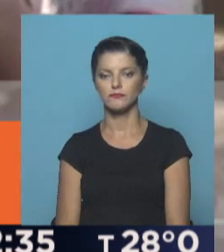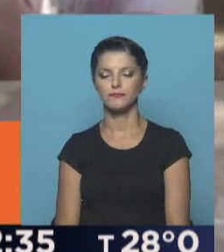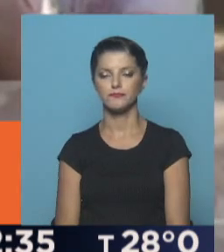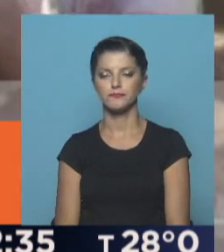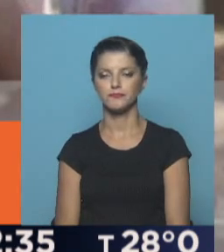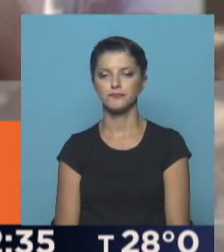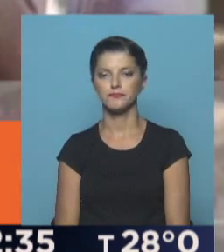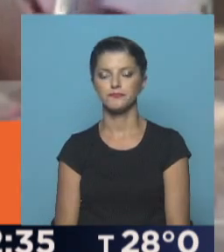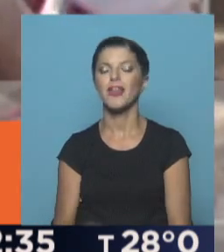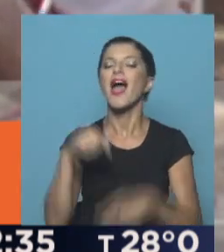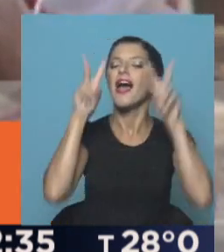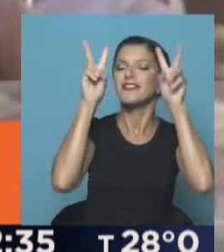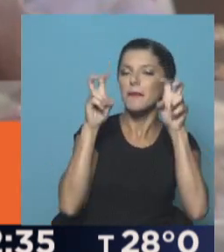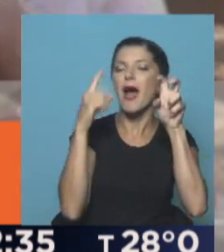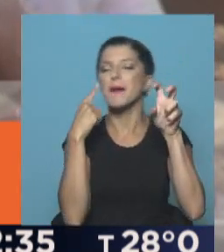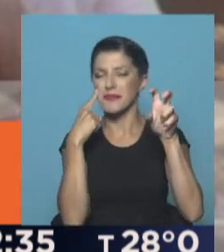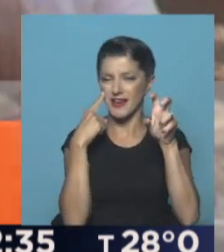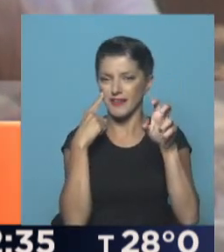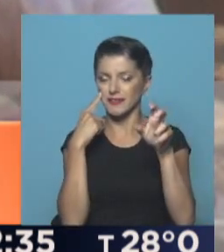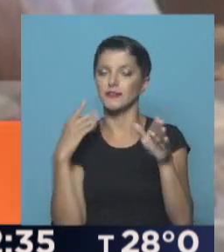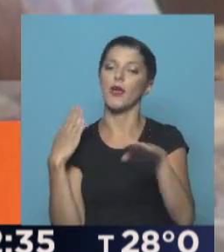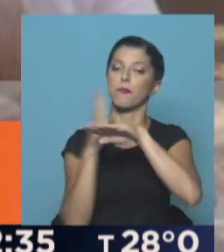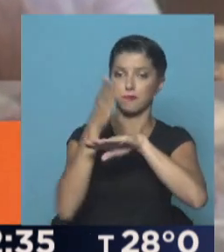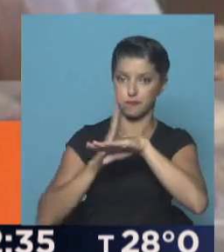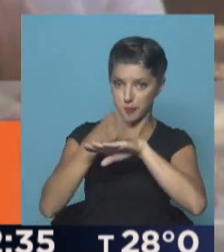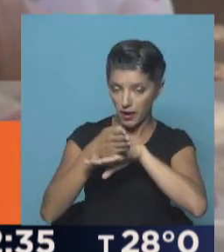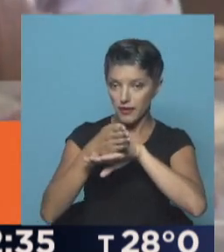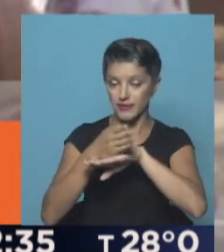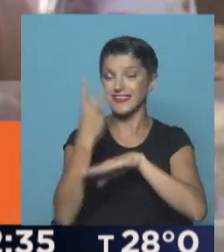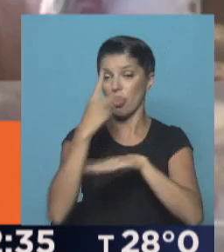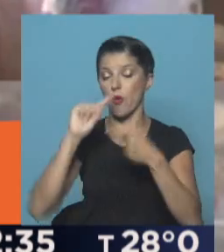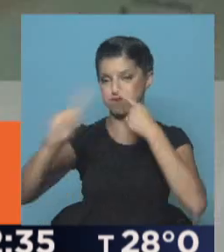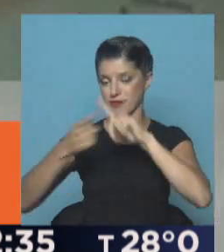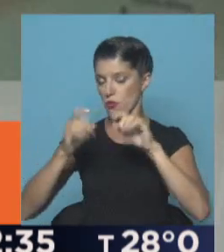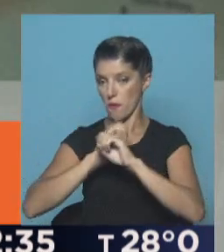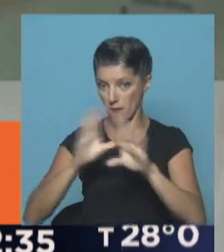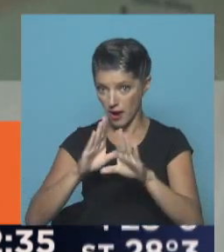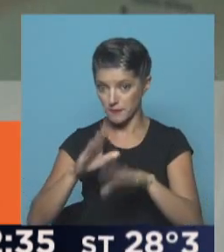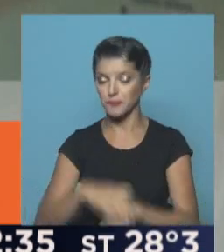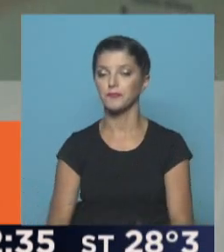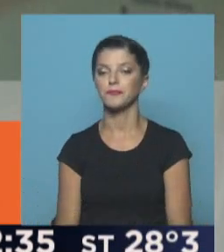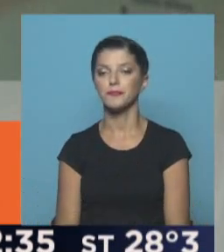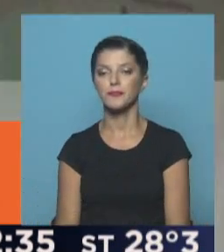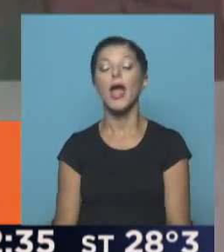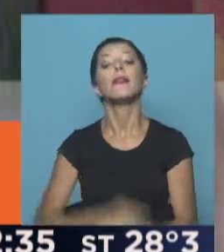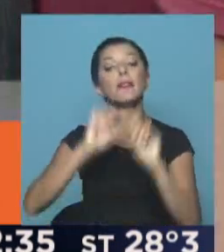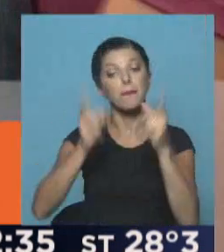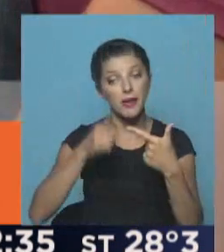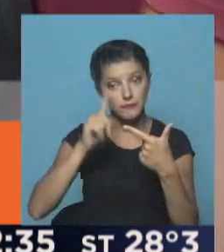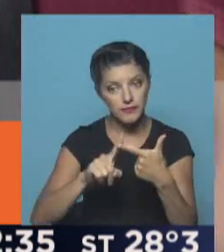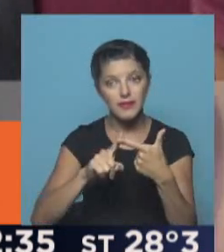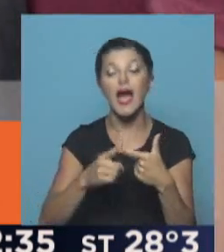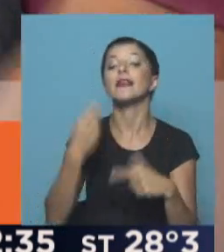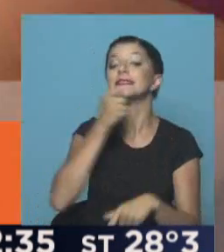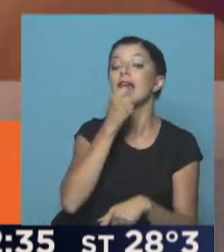No solo el tema migratorio complica la relación actual entre México y Estados Unidos. Además de implementar más impuestos